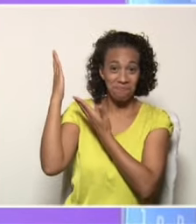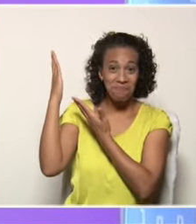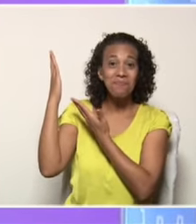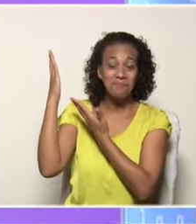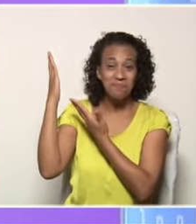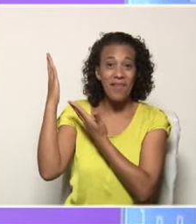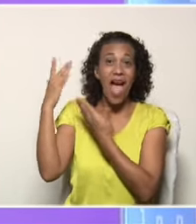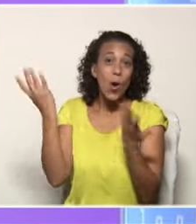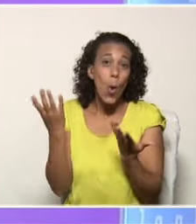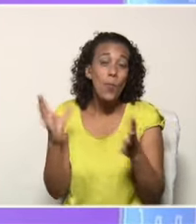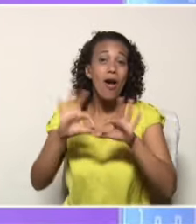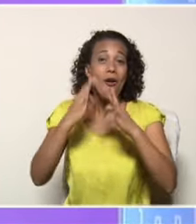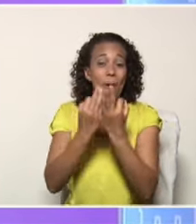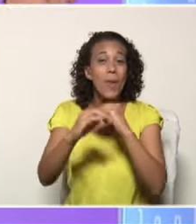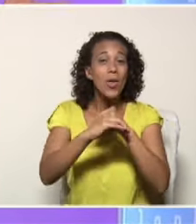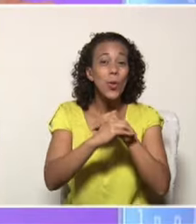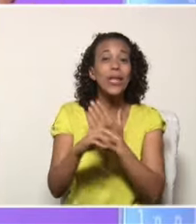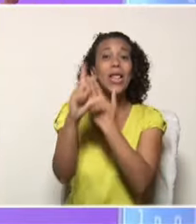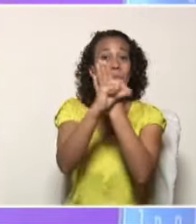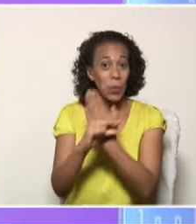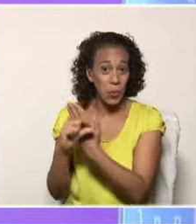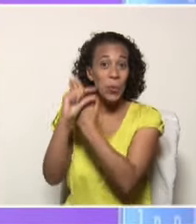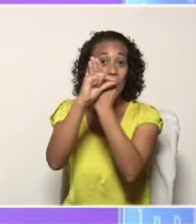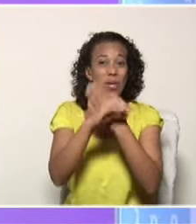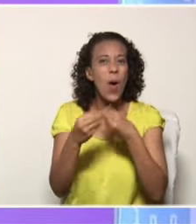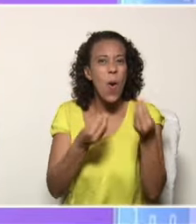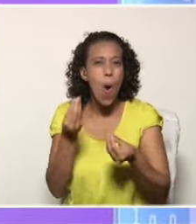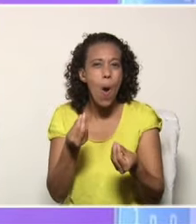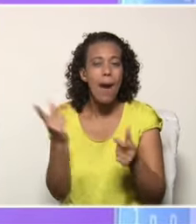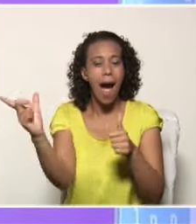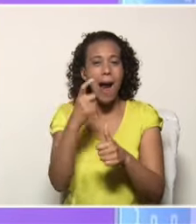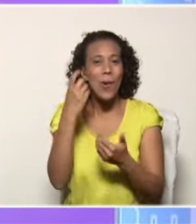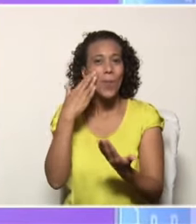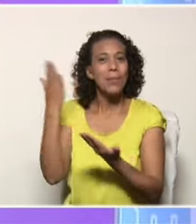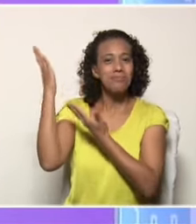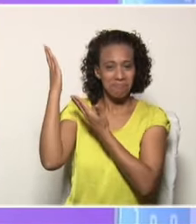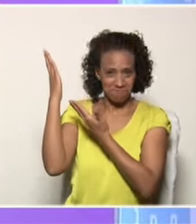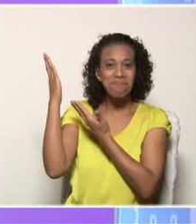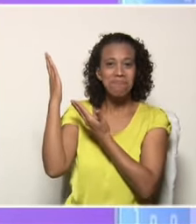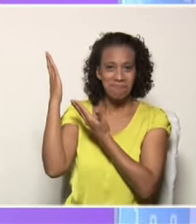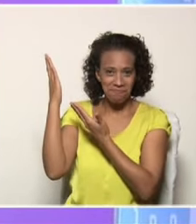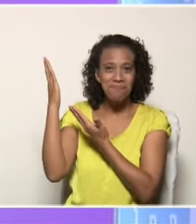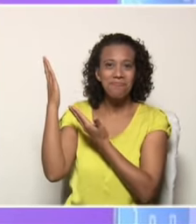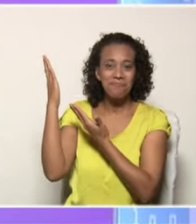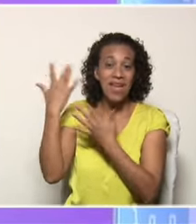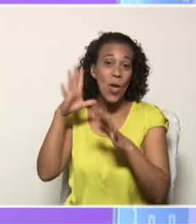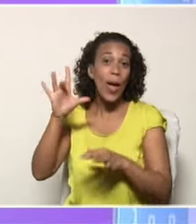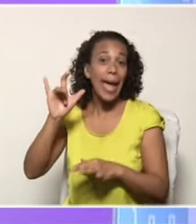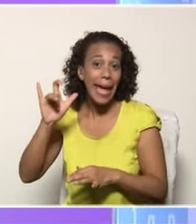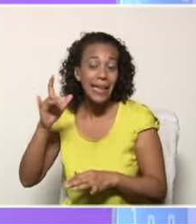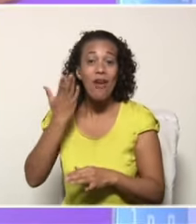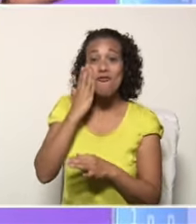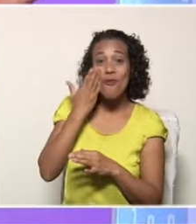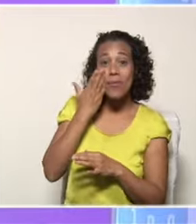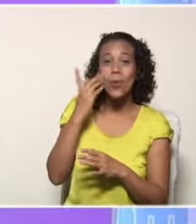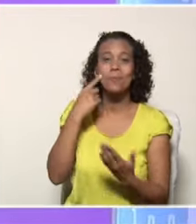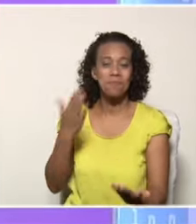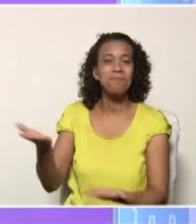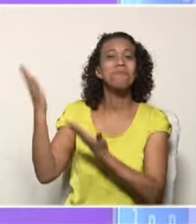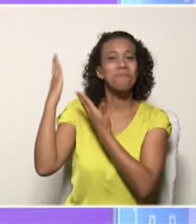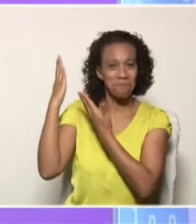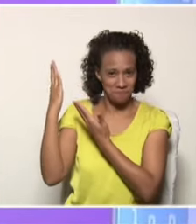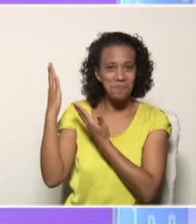@MPP-Educación. Y con Cada Familia Una Escuela nos encontramos en Twitter a través de @FamiliaEscuela1 y en Instagram y Facebook